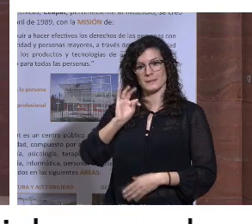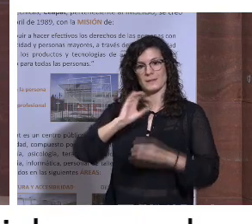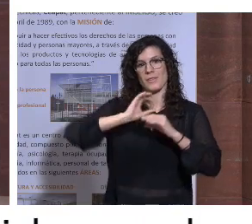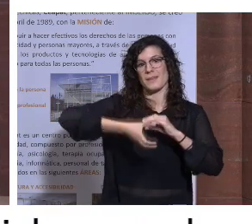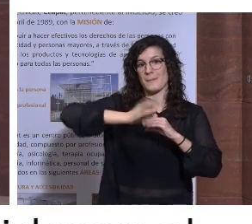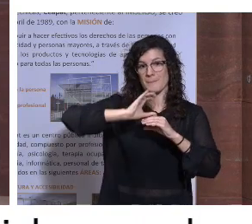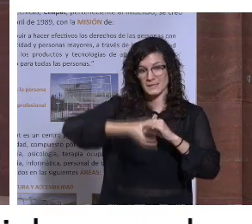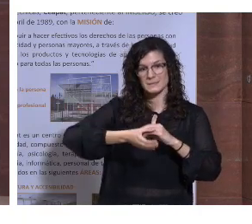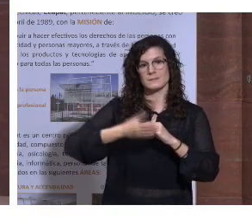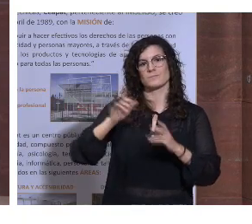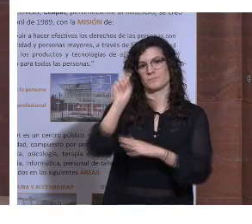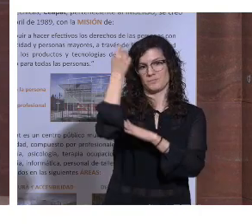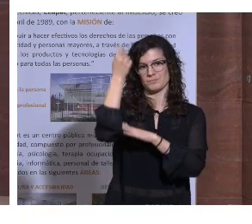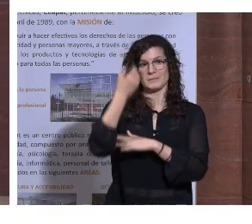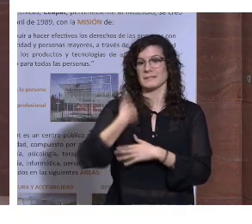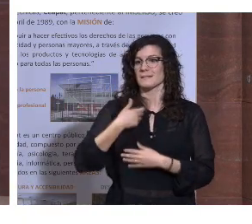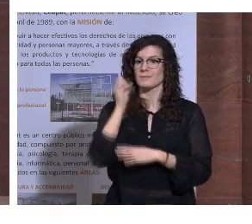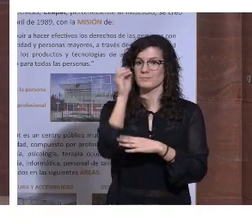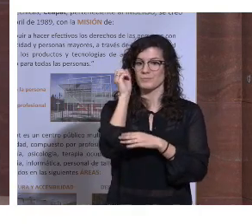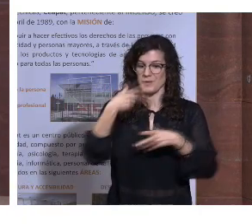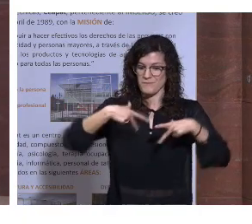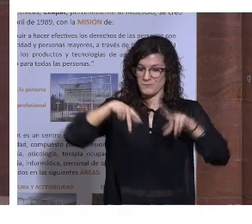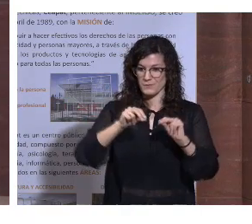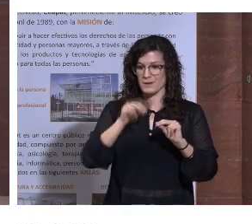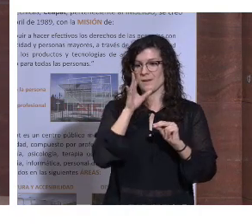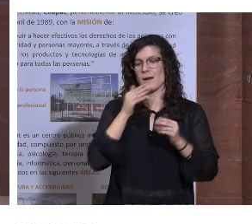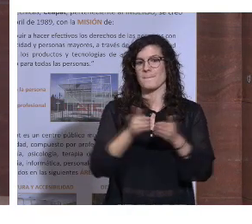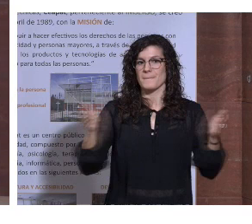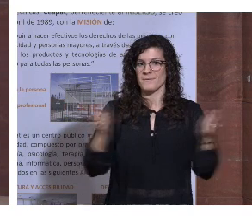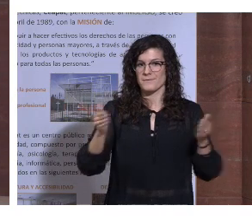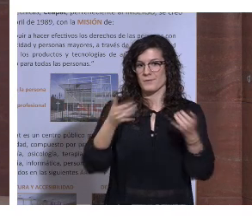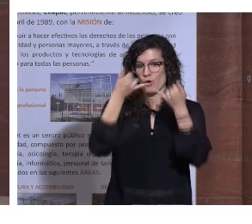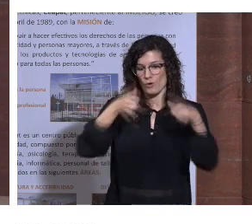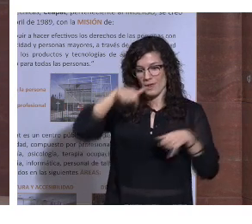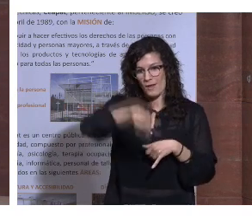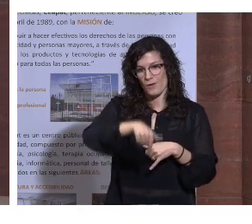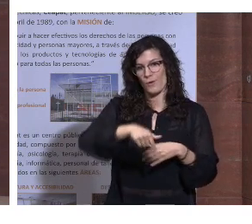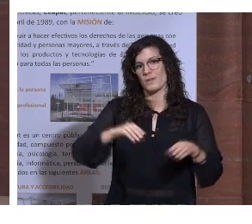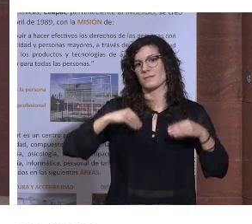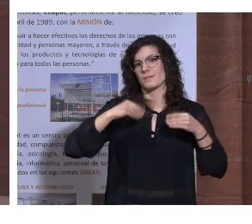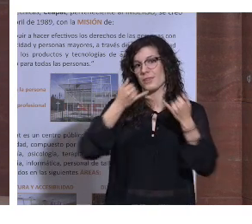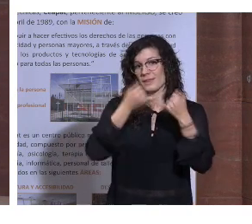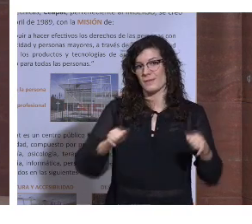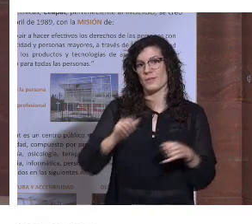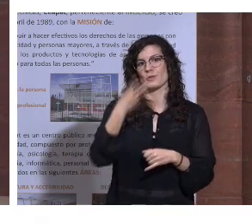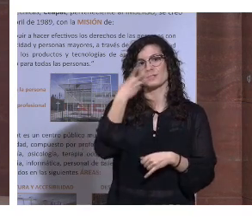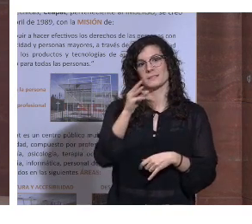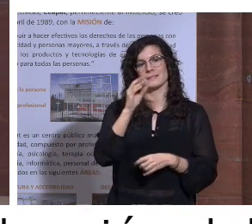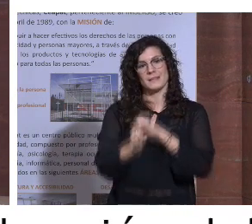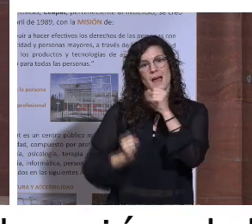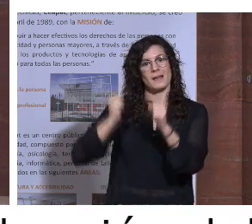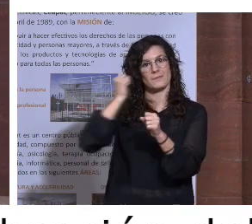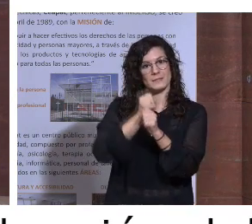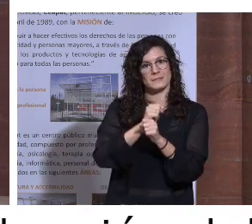Finalizo esta intervención dando por inaugurada esta jornada de celebración del 30º aniversario